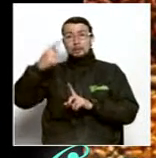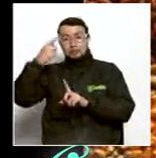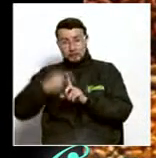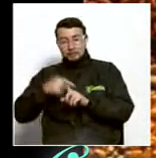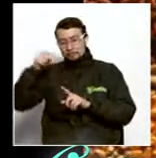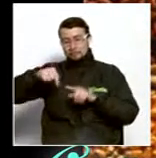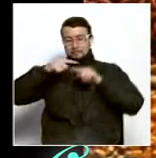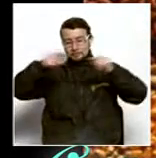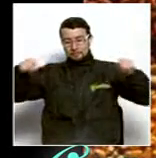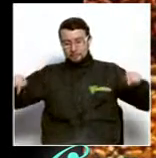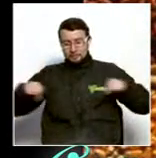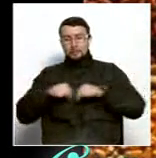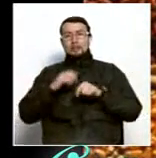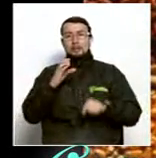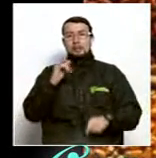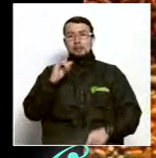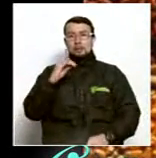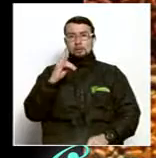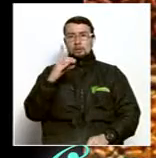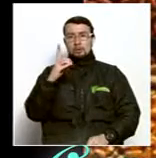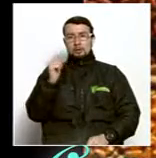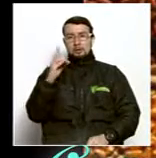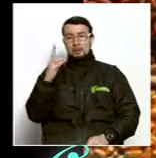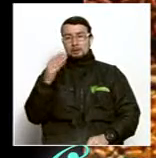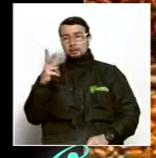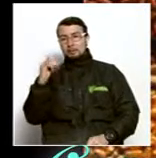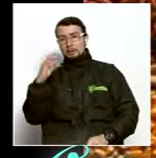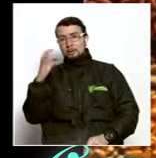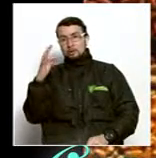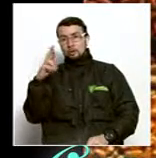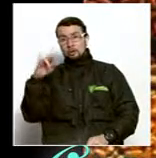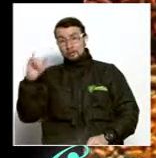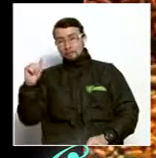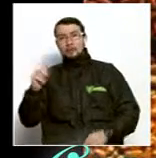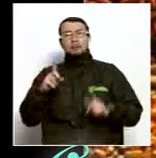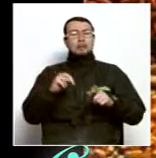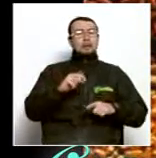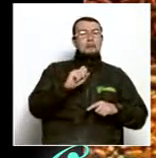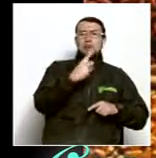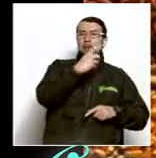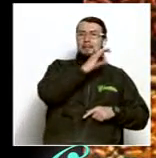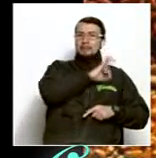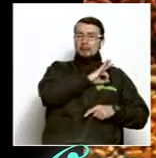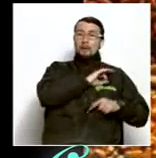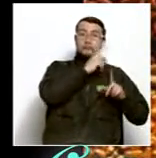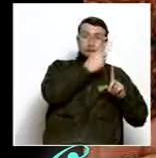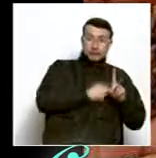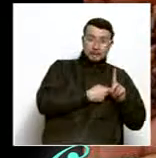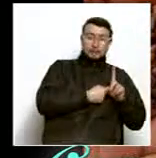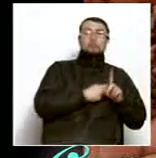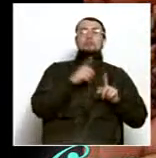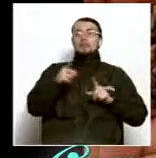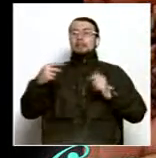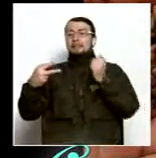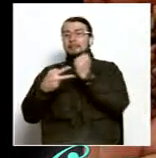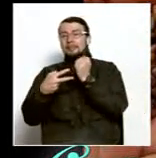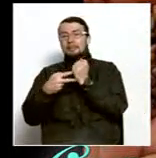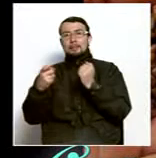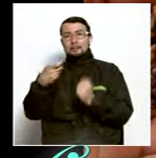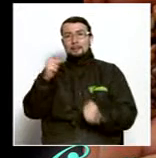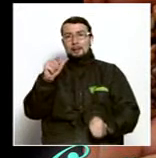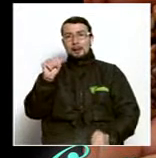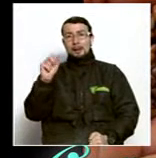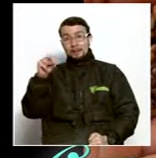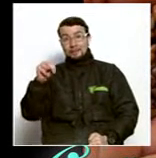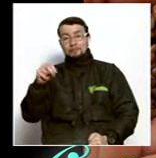plazoleta Ciudad Victoria, y el primer sábado de mes también se desarrolla uno en el Sena Galán, en Armenia, que es el mercado que ha